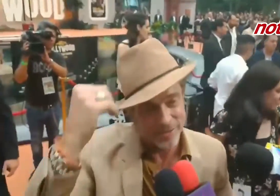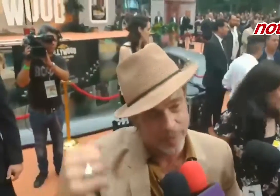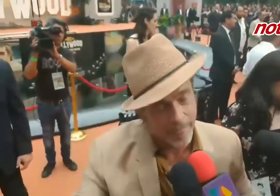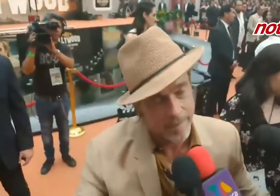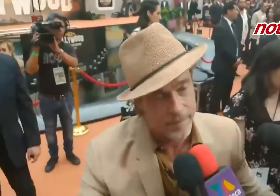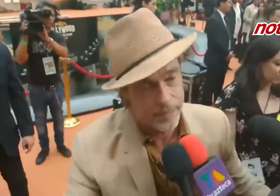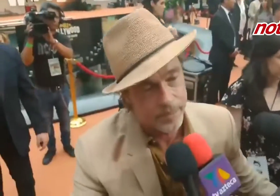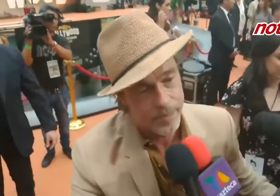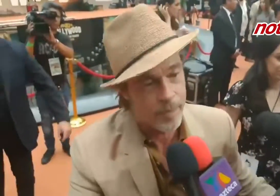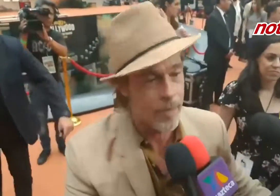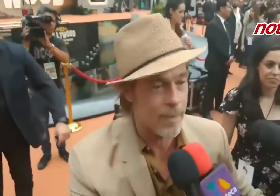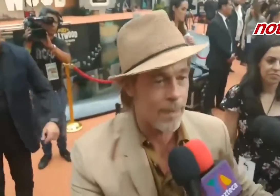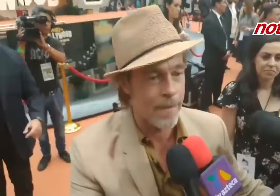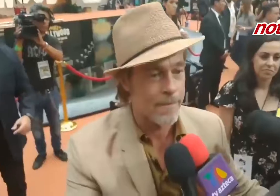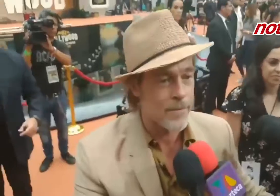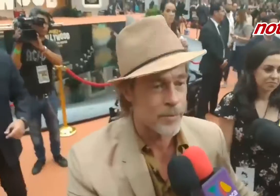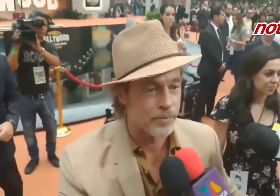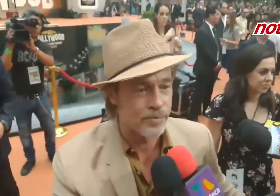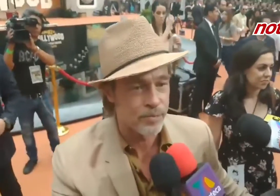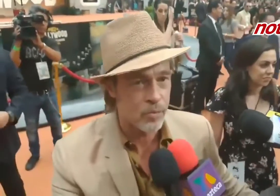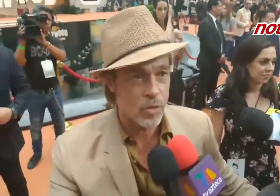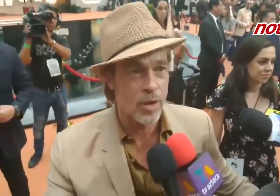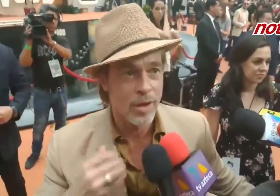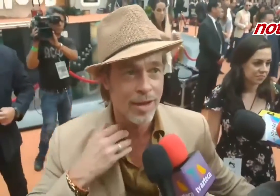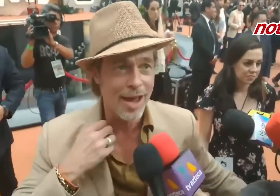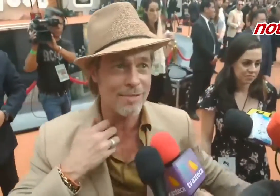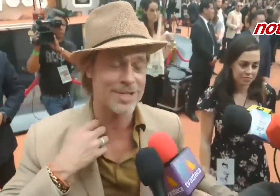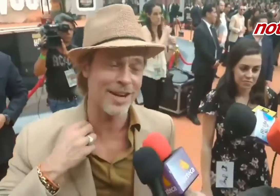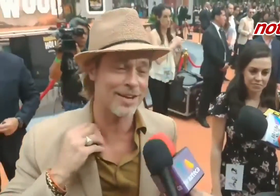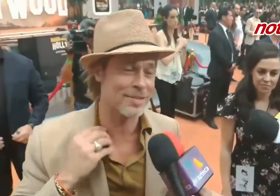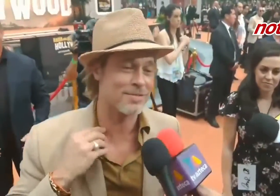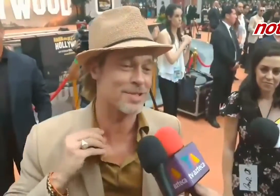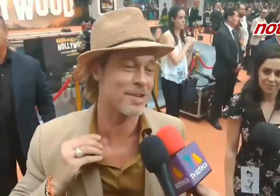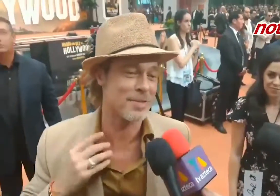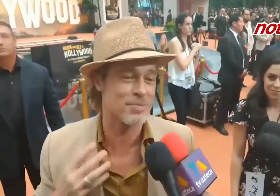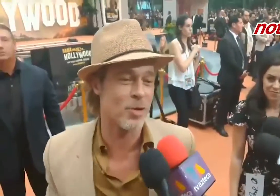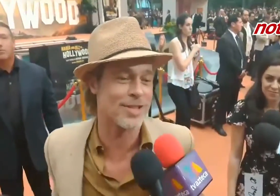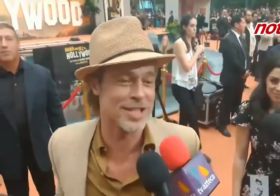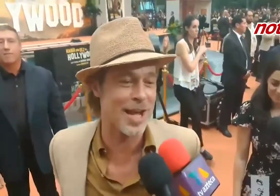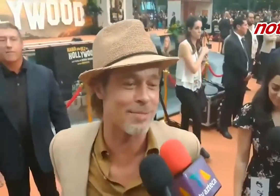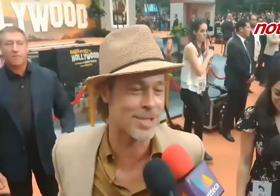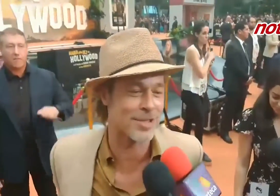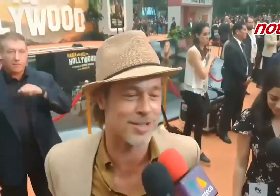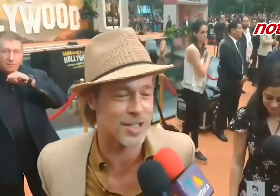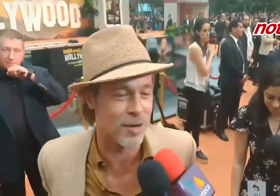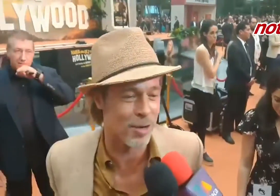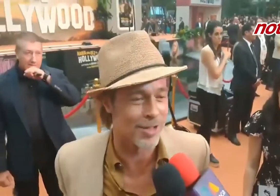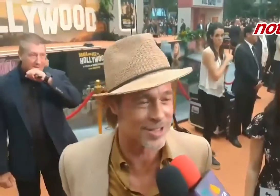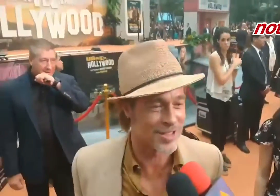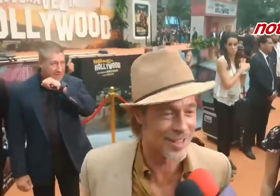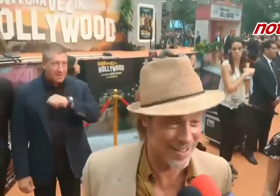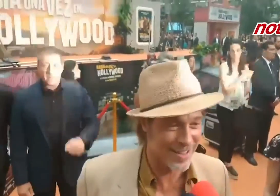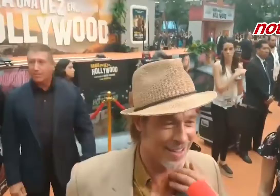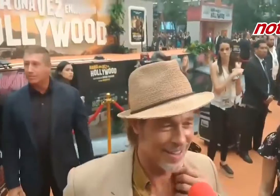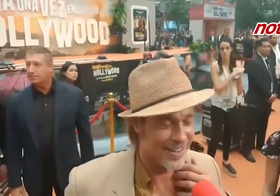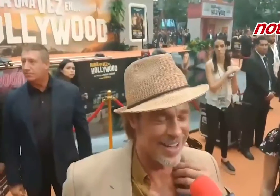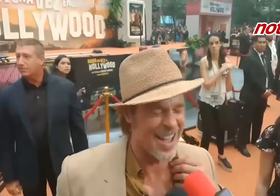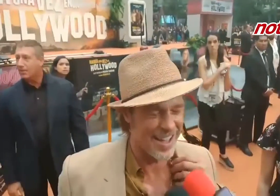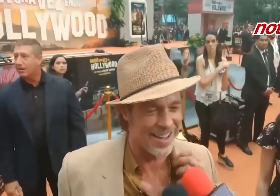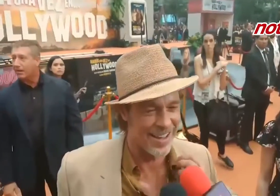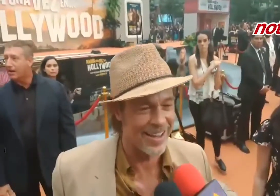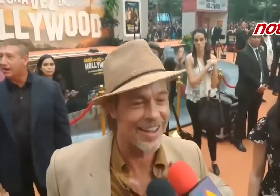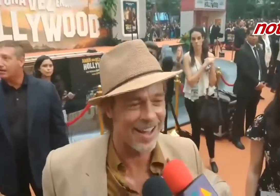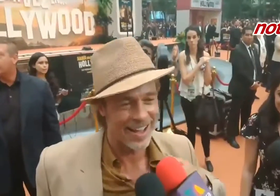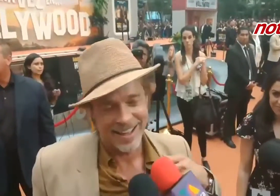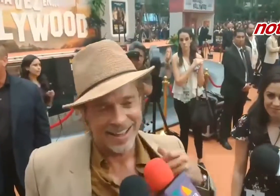perfecto una serie de asesinatos incluido el de la esposa del director roman polanski sharon state hay una vez en hollywood se estrenará en cines